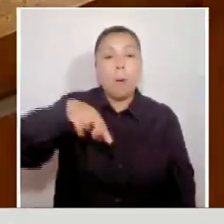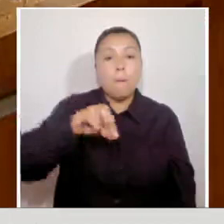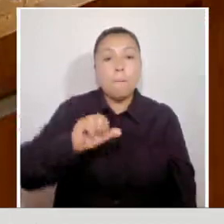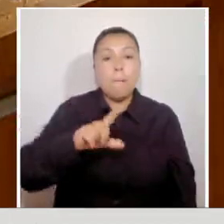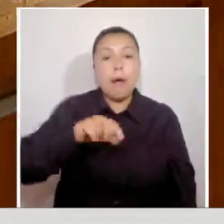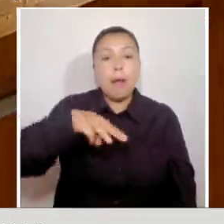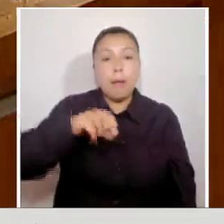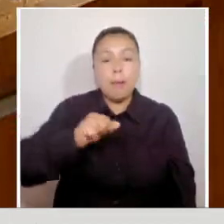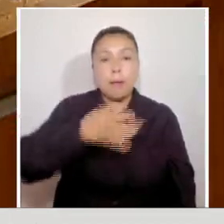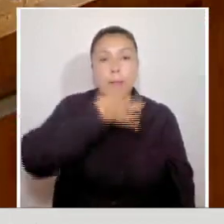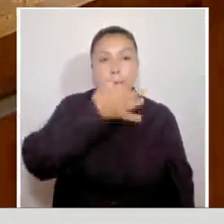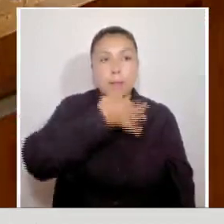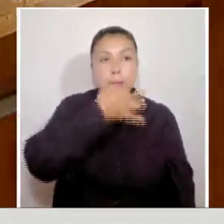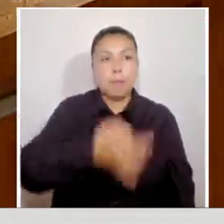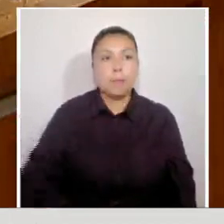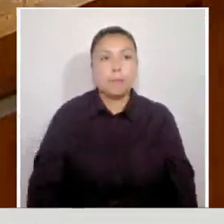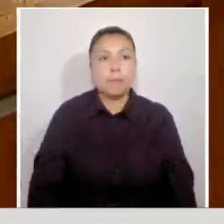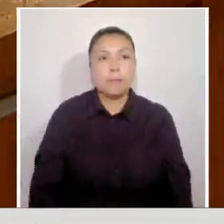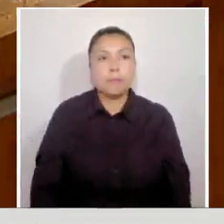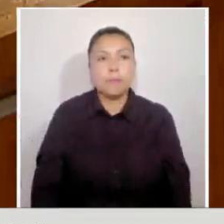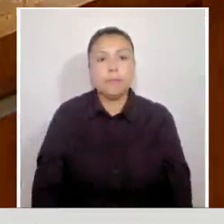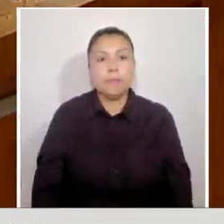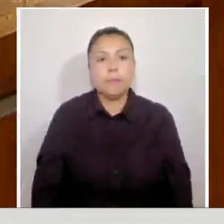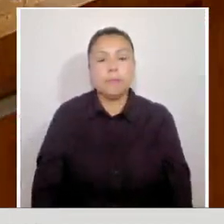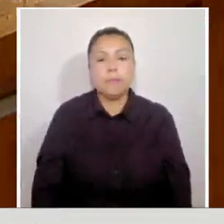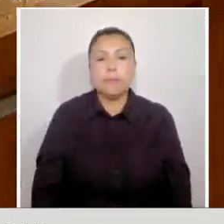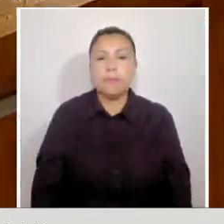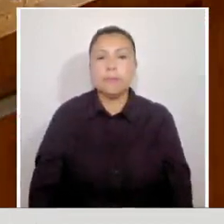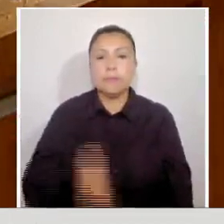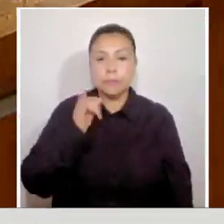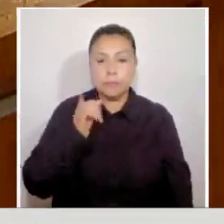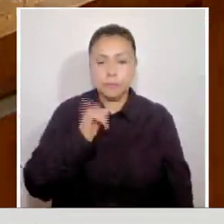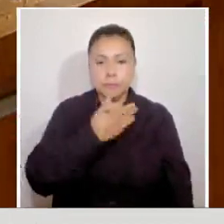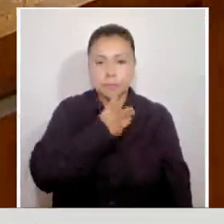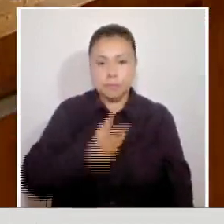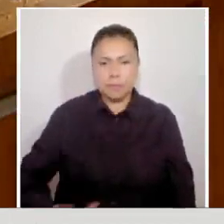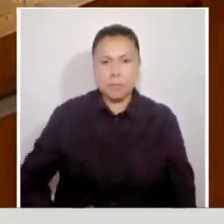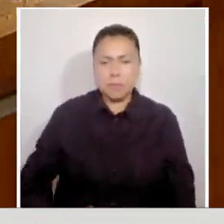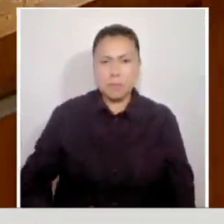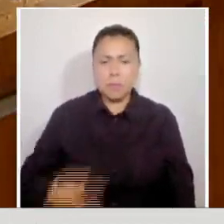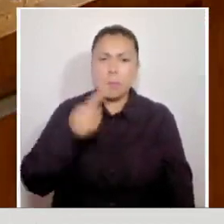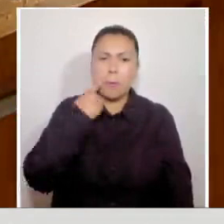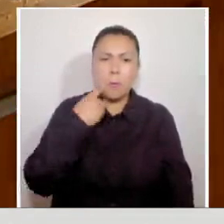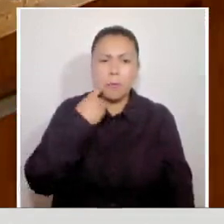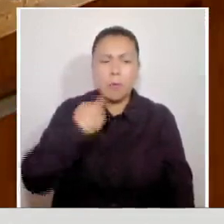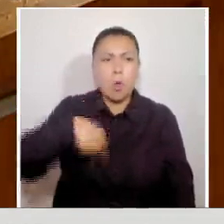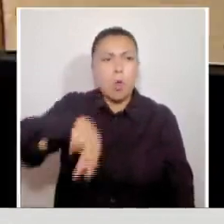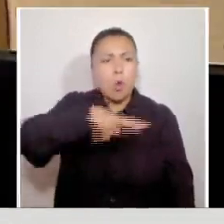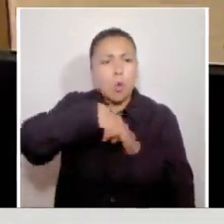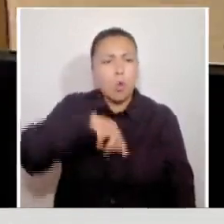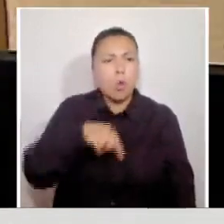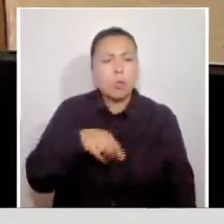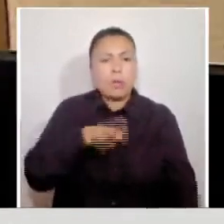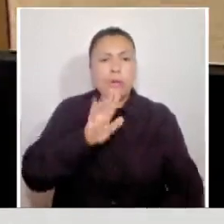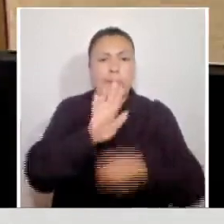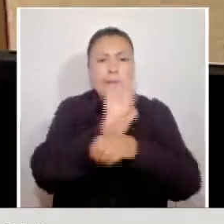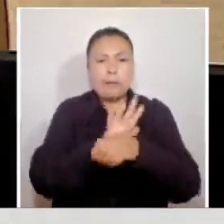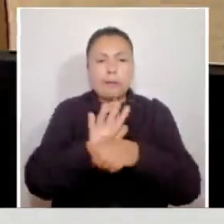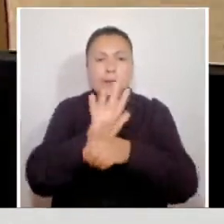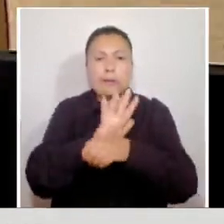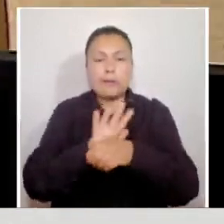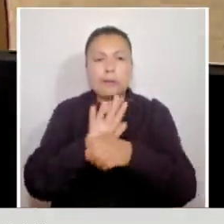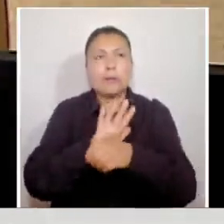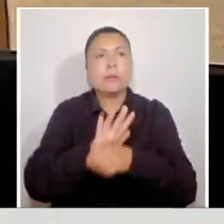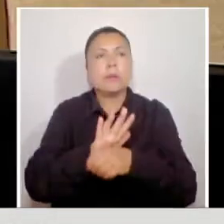Palma Gracias presidente presidente nos encontramos estancados Ya no podemos